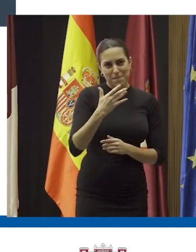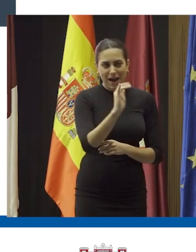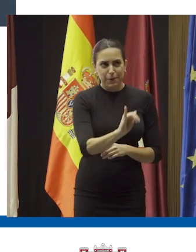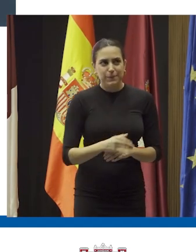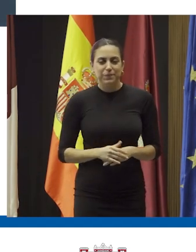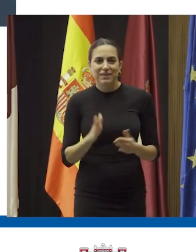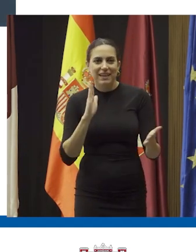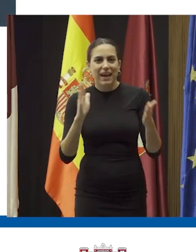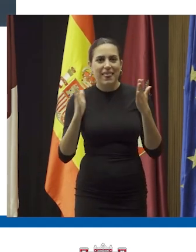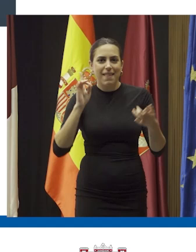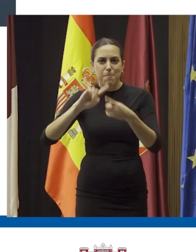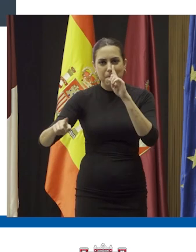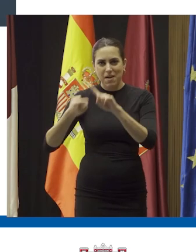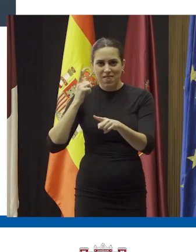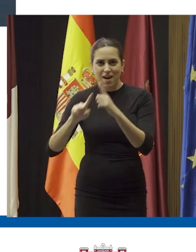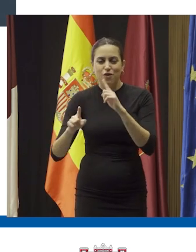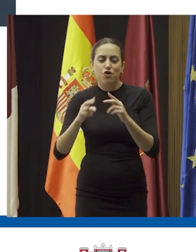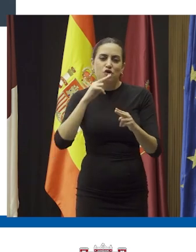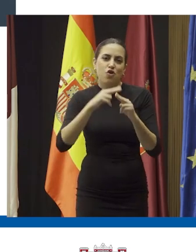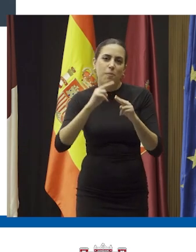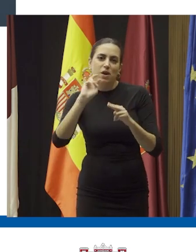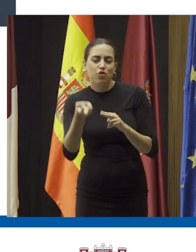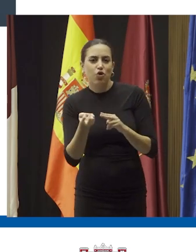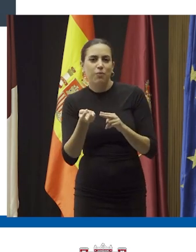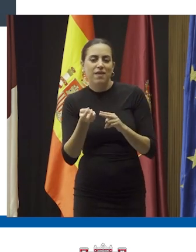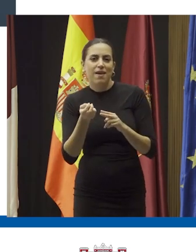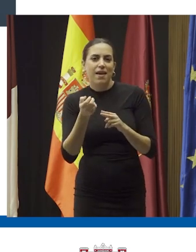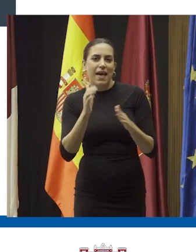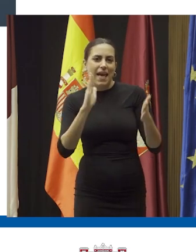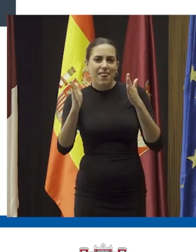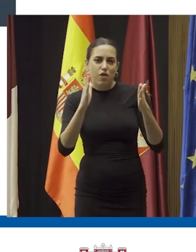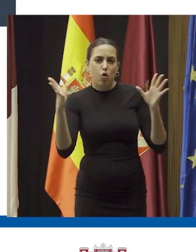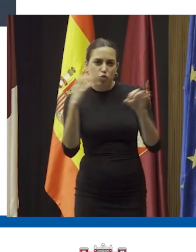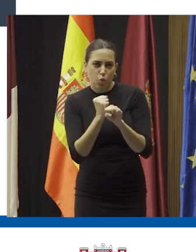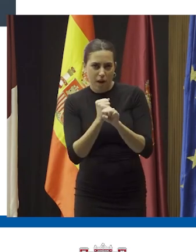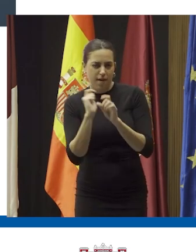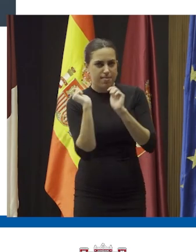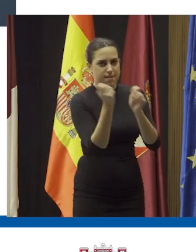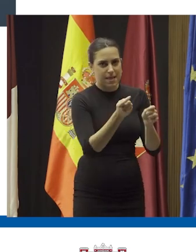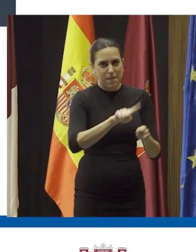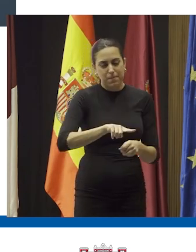Media, la edad llamada oscura, pero por algunos otros no tan oscura.